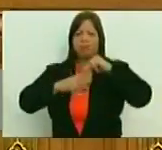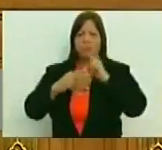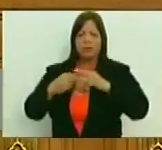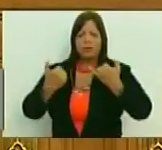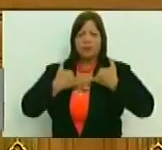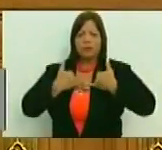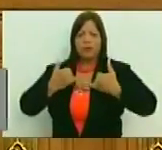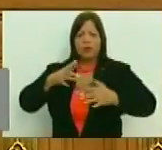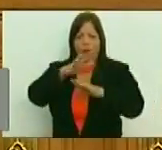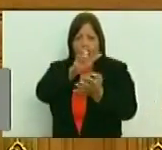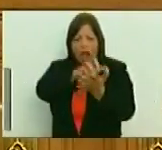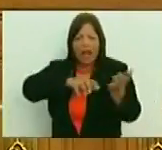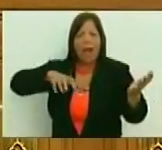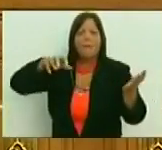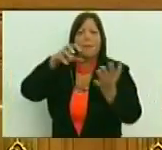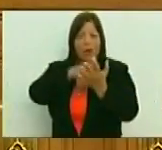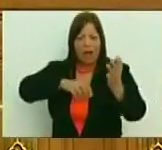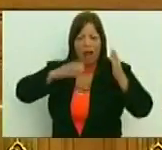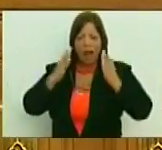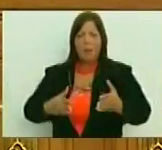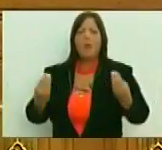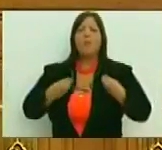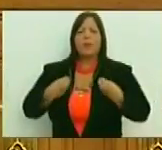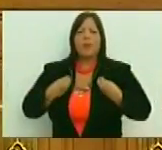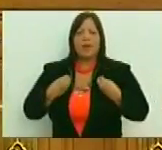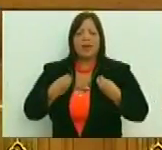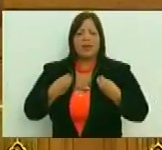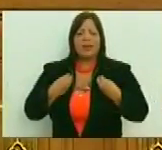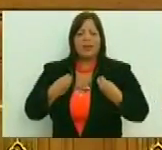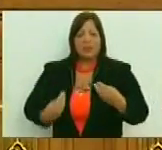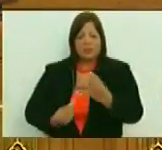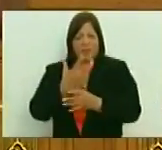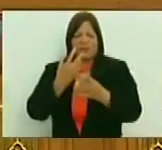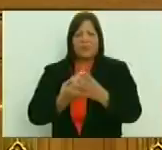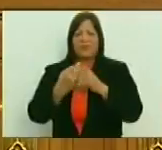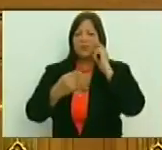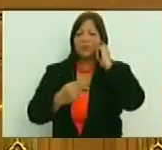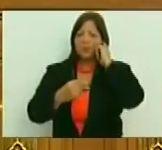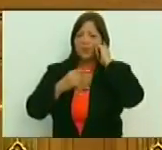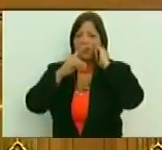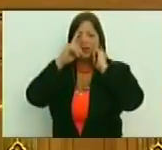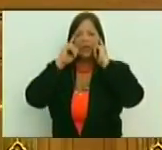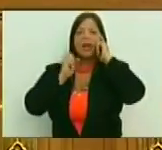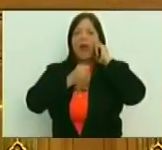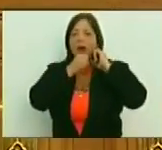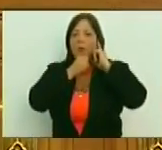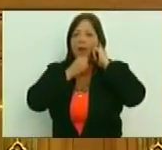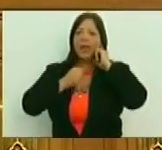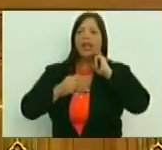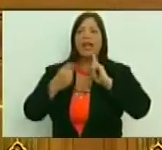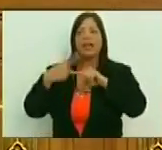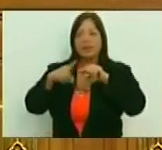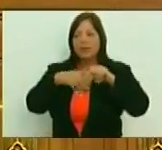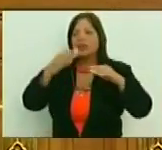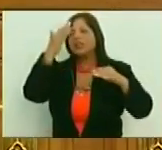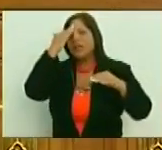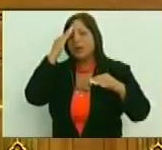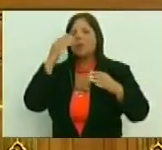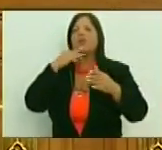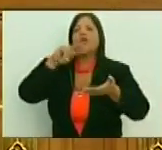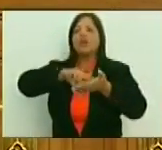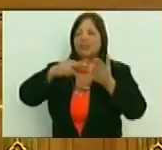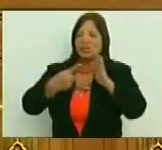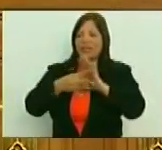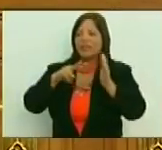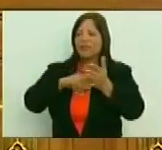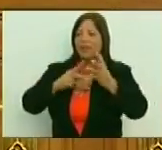de origen campesino y somos criados de mujer, criados de abuelas, sabemos lo que significa eso, ¿no?